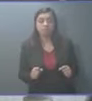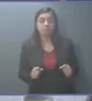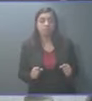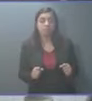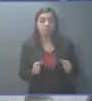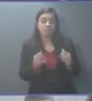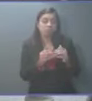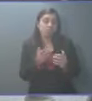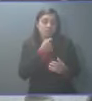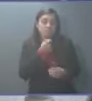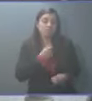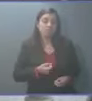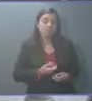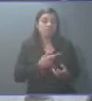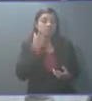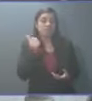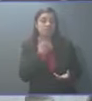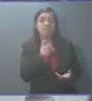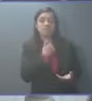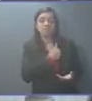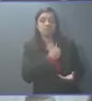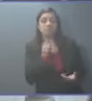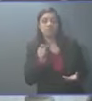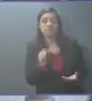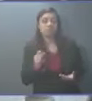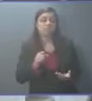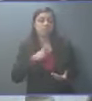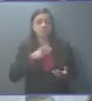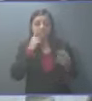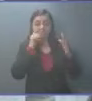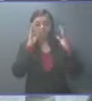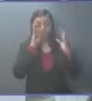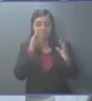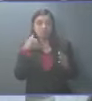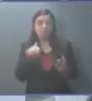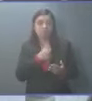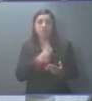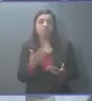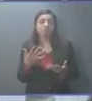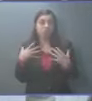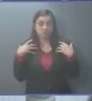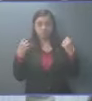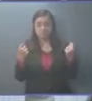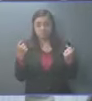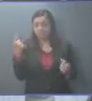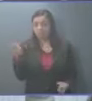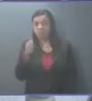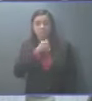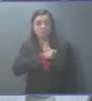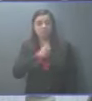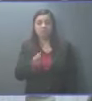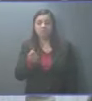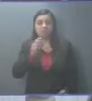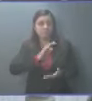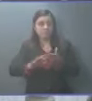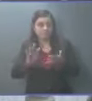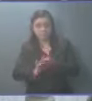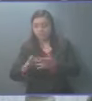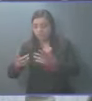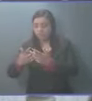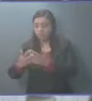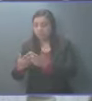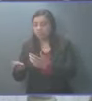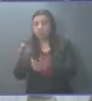esta acotación, ministro, porque sí llama la atención que si el Ministerio de Salud es el encargado de comprar el equipo médico,